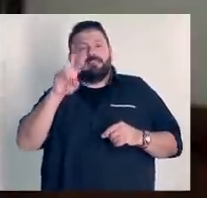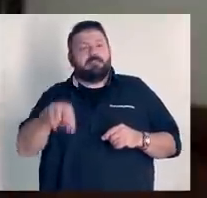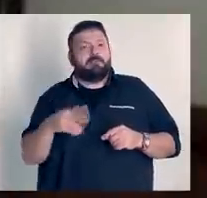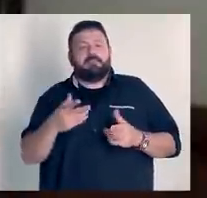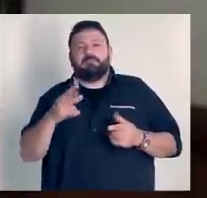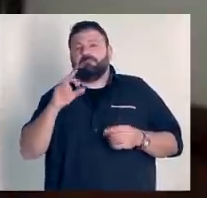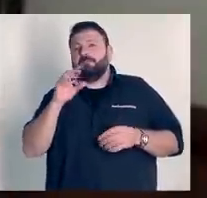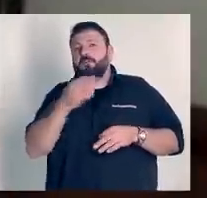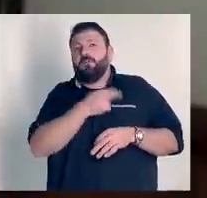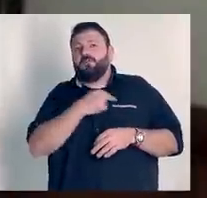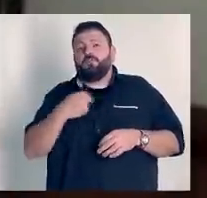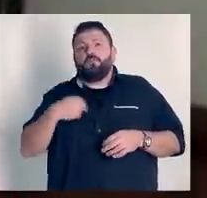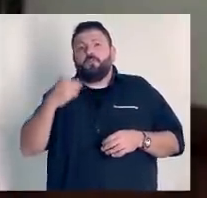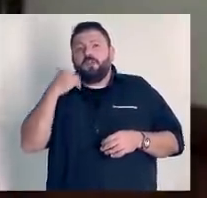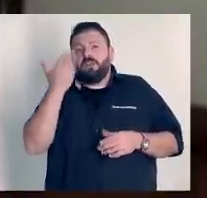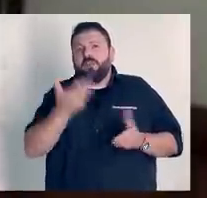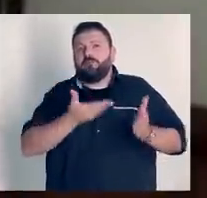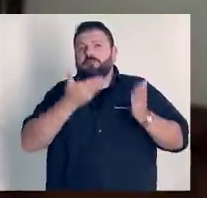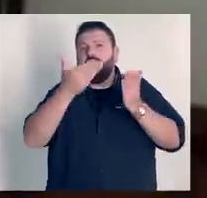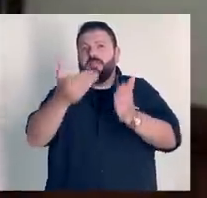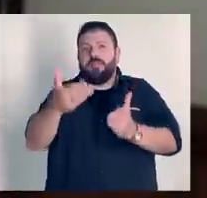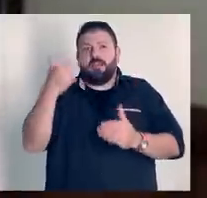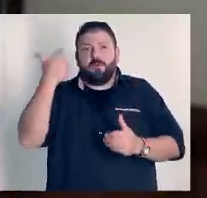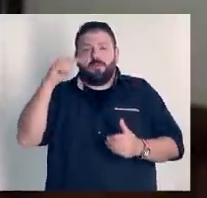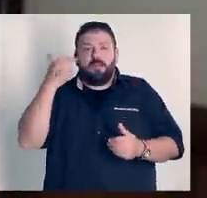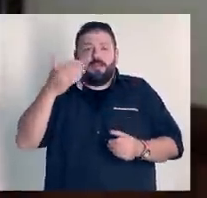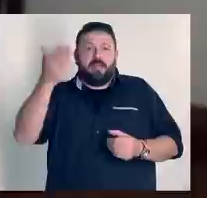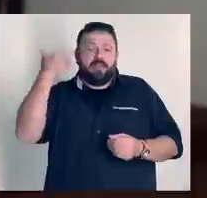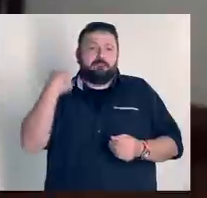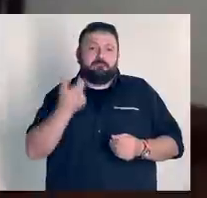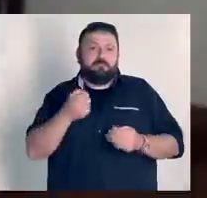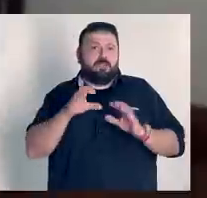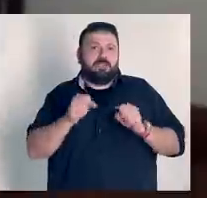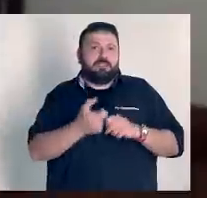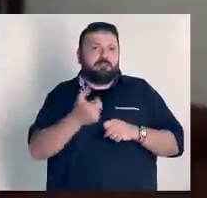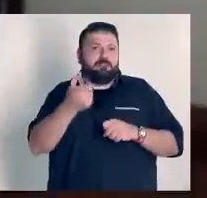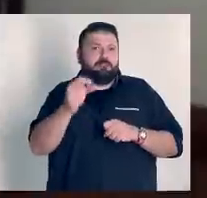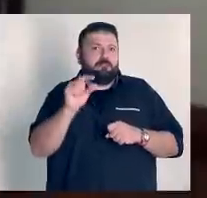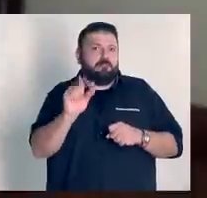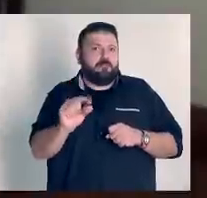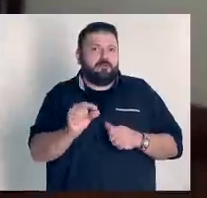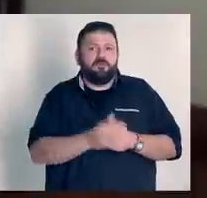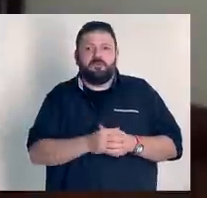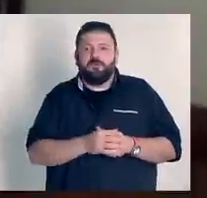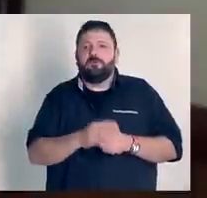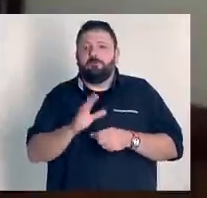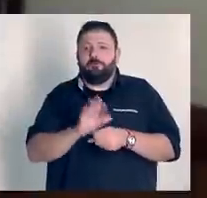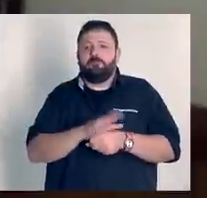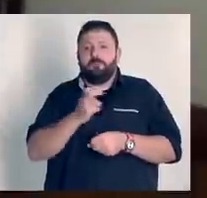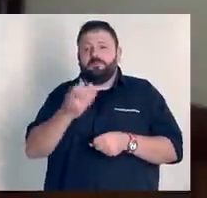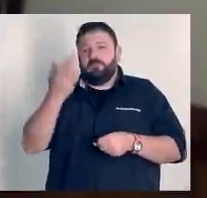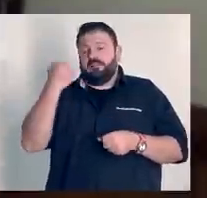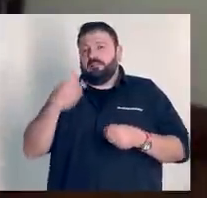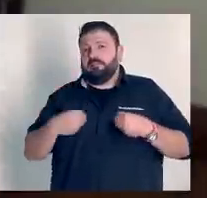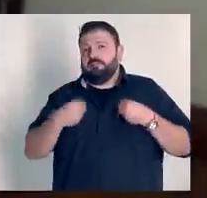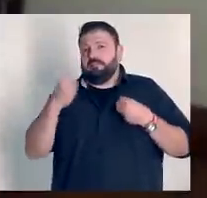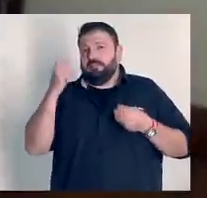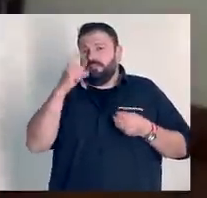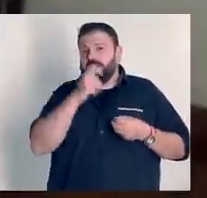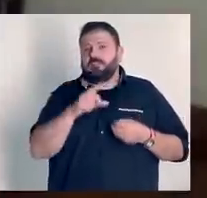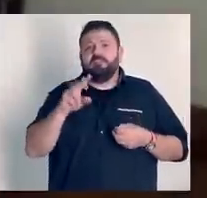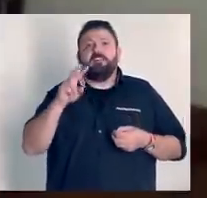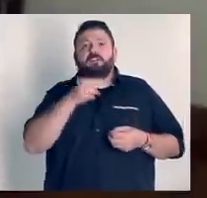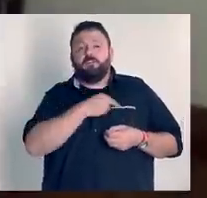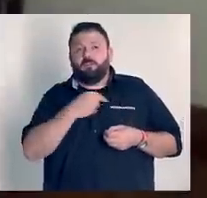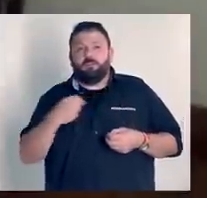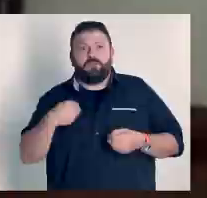objetivo de llegar. No estábamos como muy en sintonía con la dificultad que estábamos viviendo. Íbamos